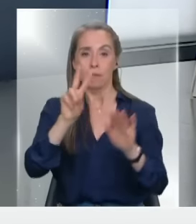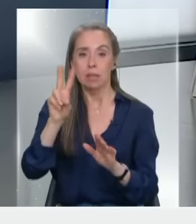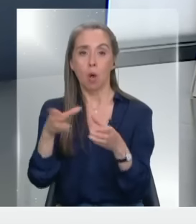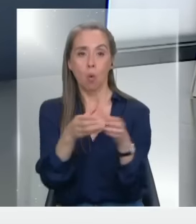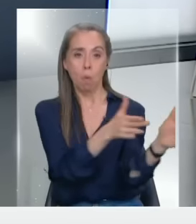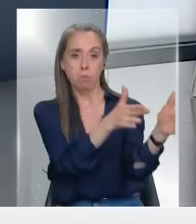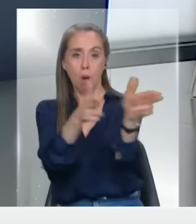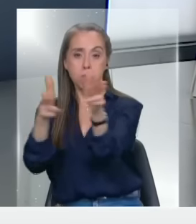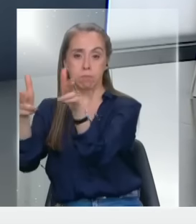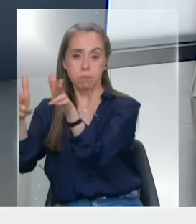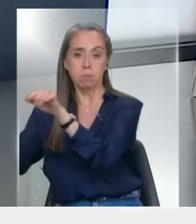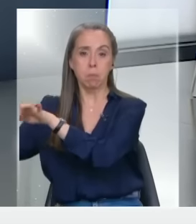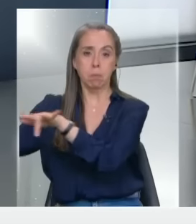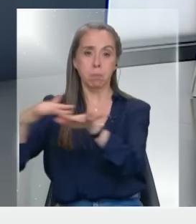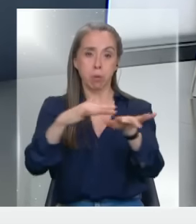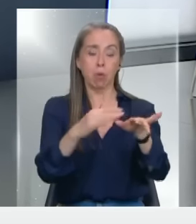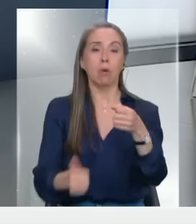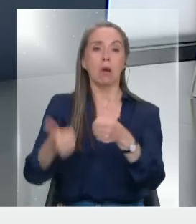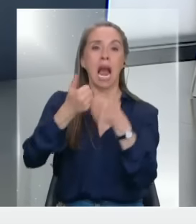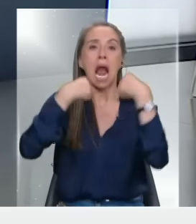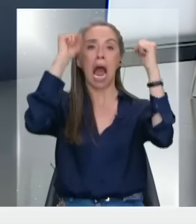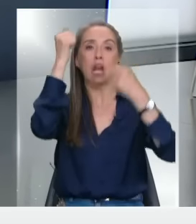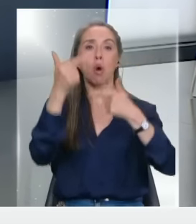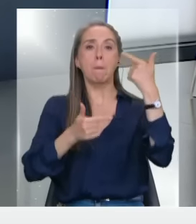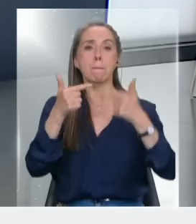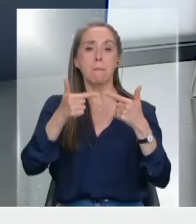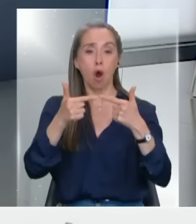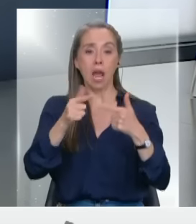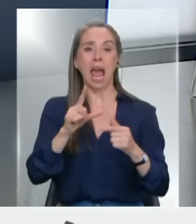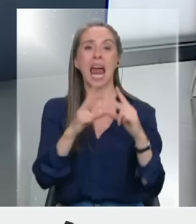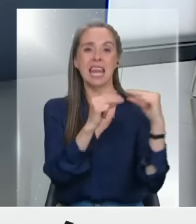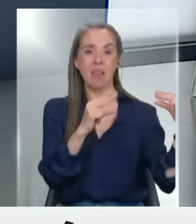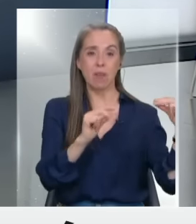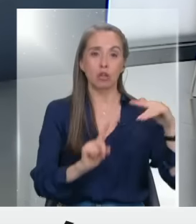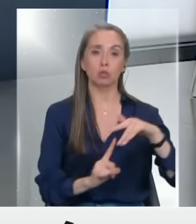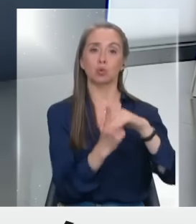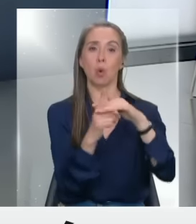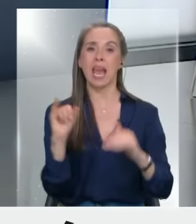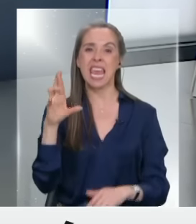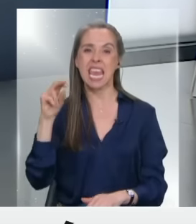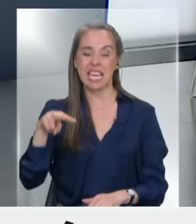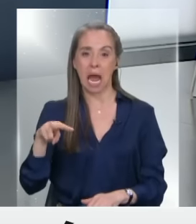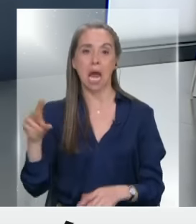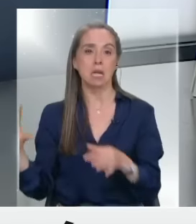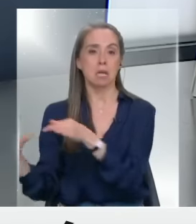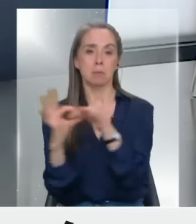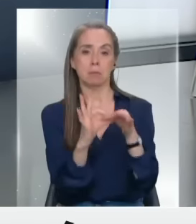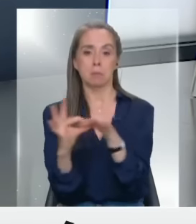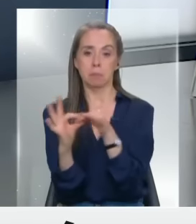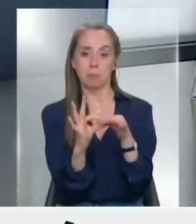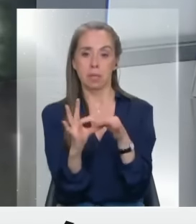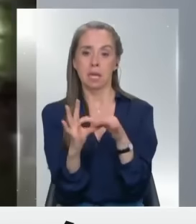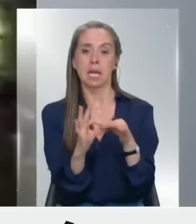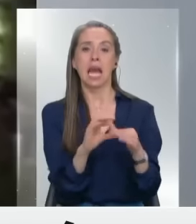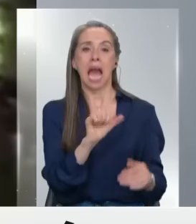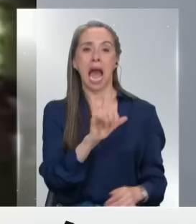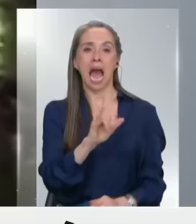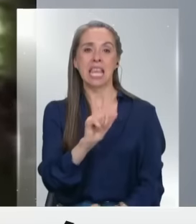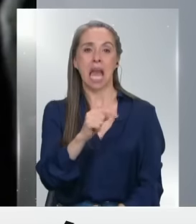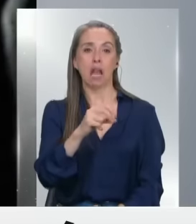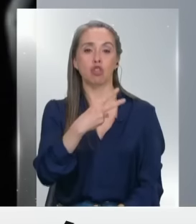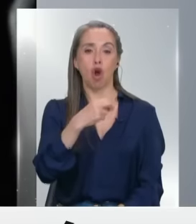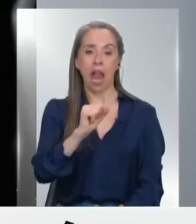grupo armado llegara a la arena política ahí en el Líbano? Se formó en Irán, siempre mantuvo un estrecho vínculo con Ayatollah Ali